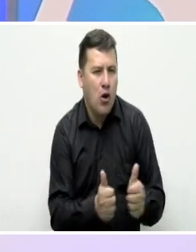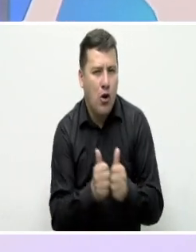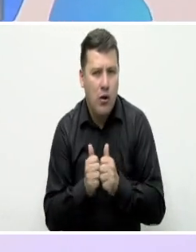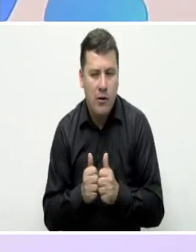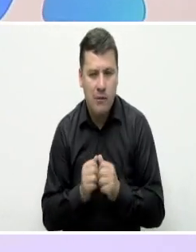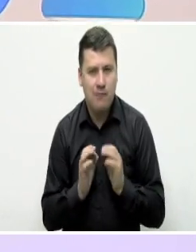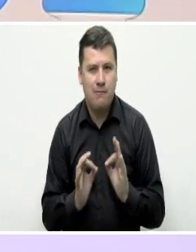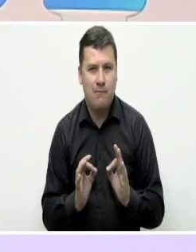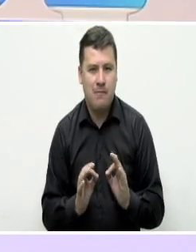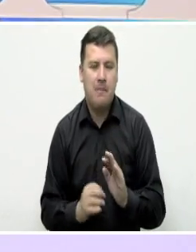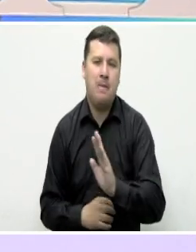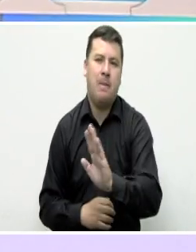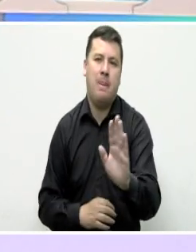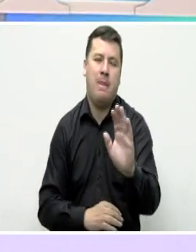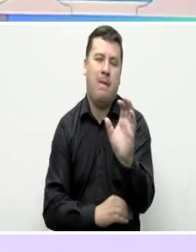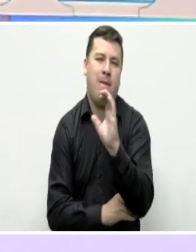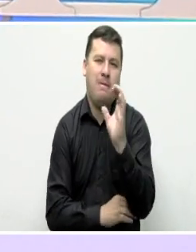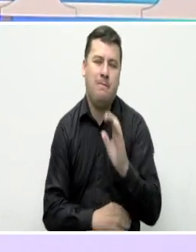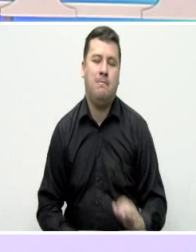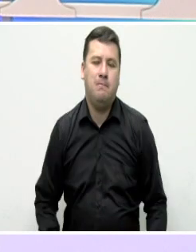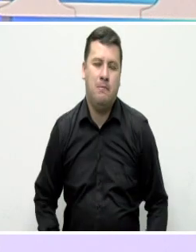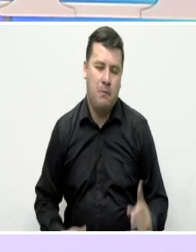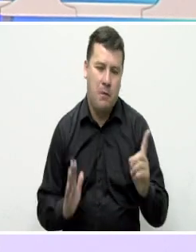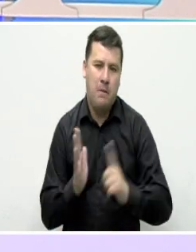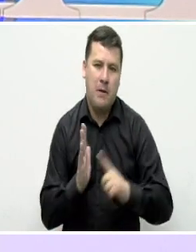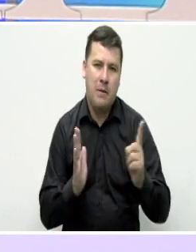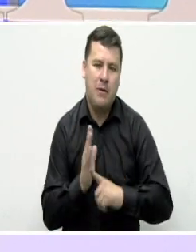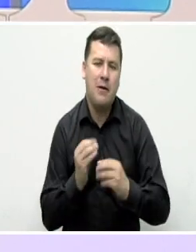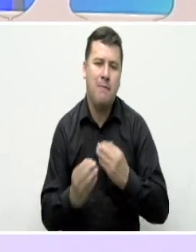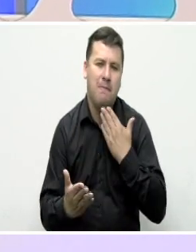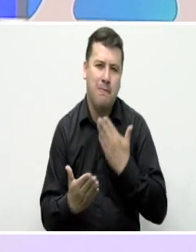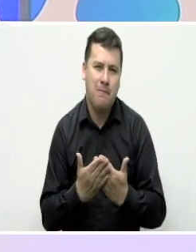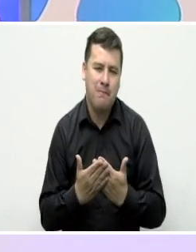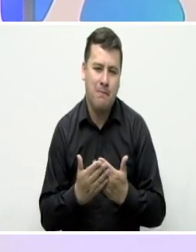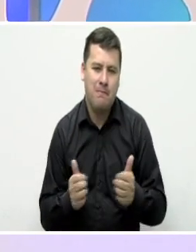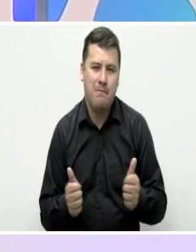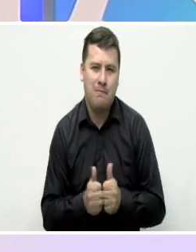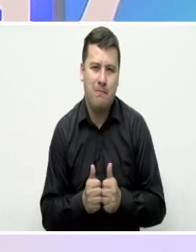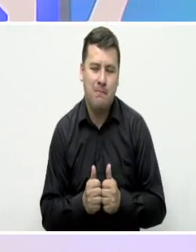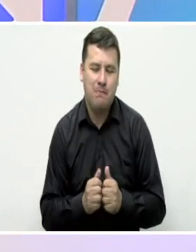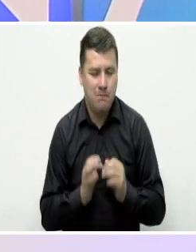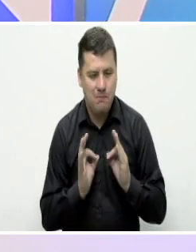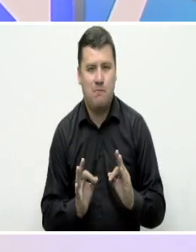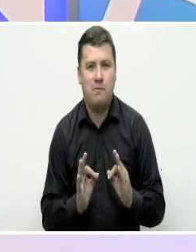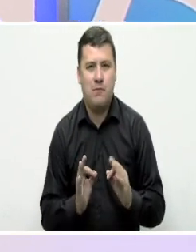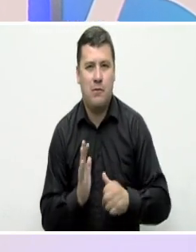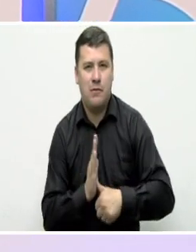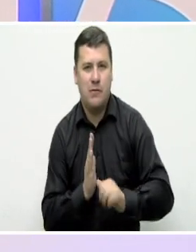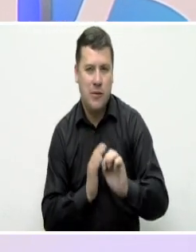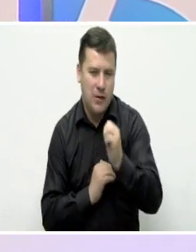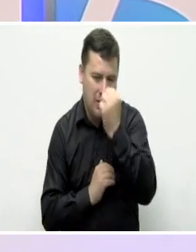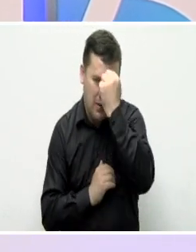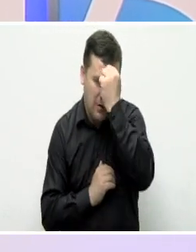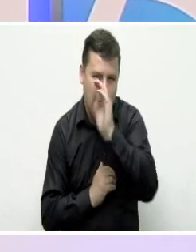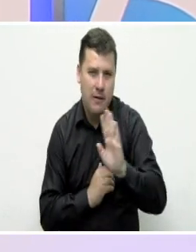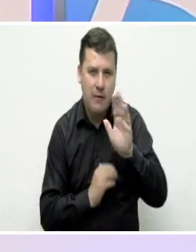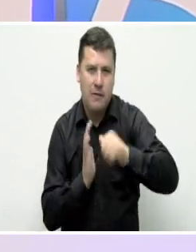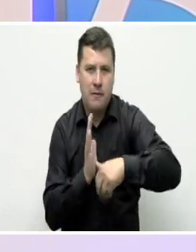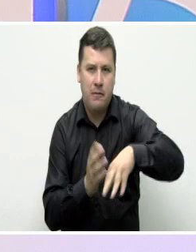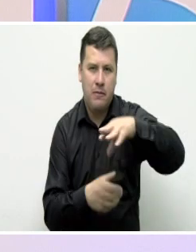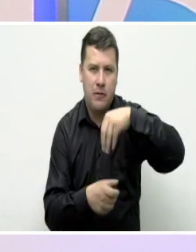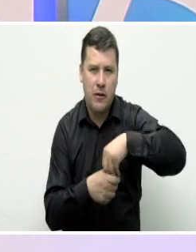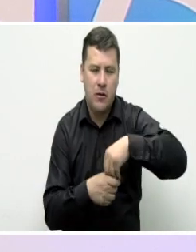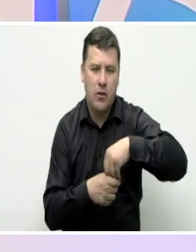Estado Civil, y a ustedes colombianos, mil y mil gracias por haber tenido a la Registraduría Nacional del Estado